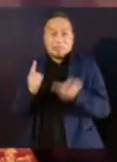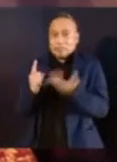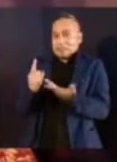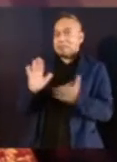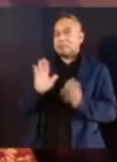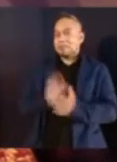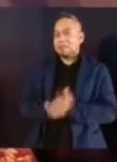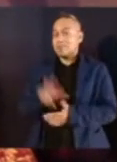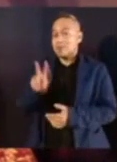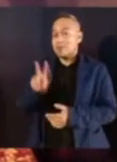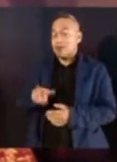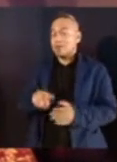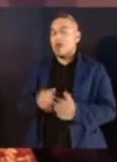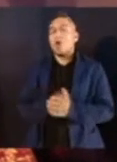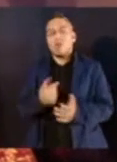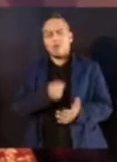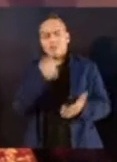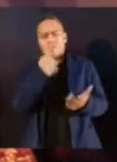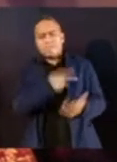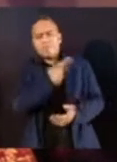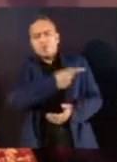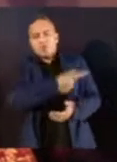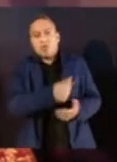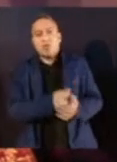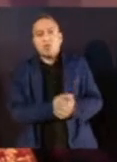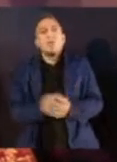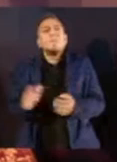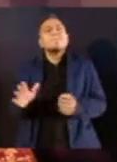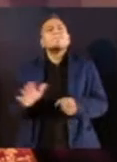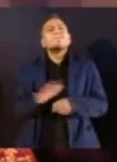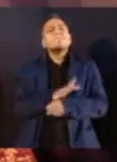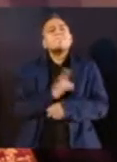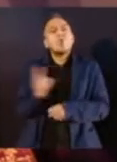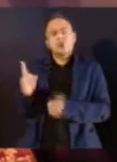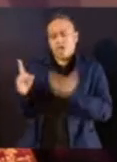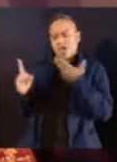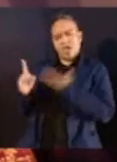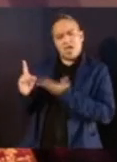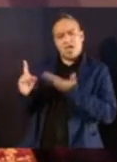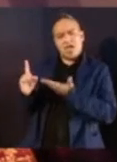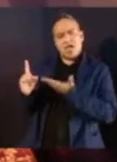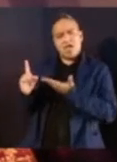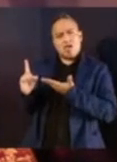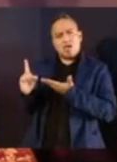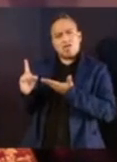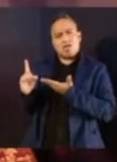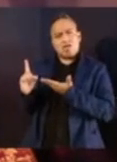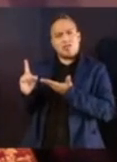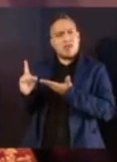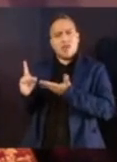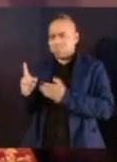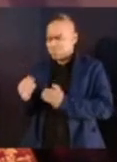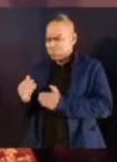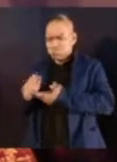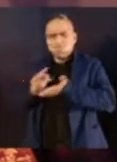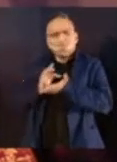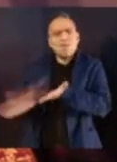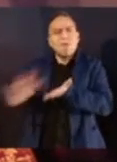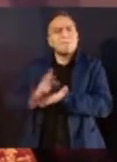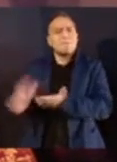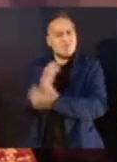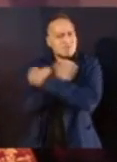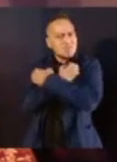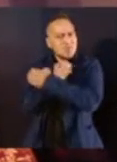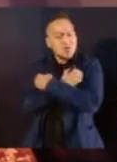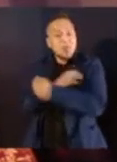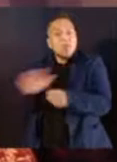personal, ¿cuál considera usted que eran las principales motivaciones que tuvo José Vasconcelos para haber hecho tanto por la educación? Y a